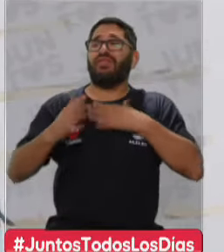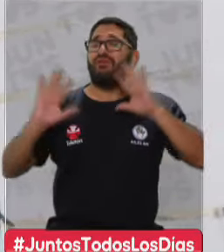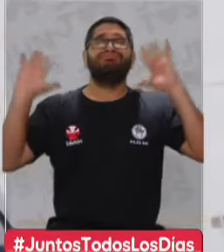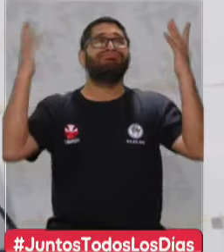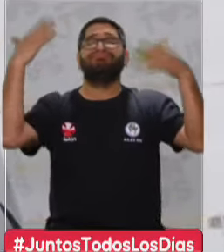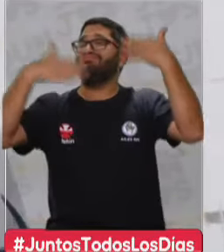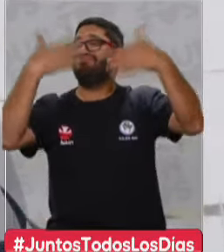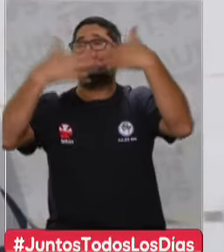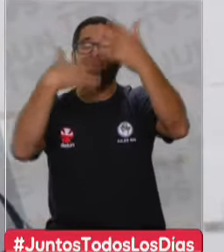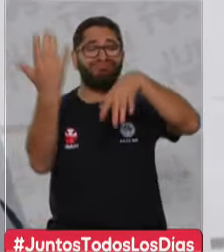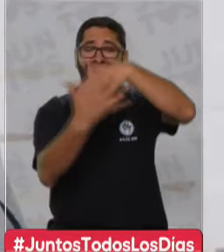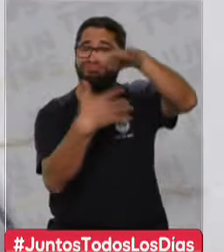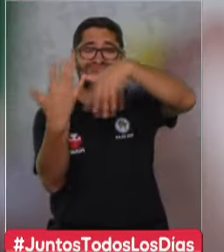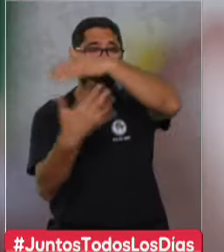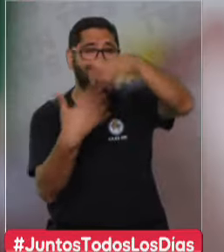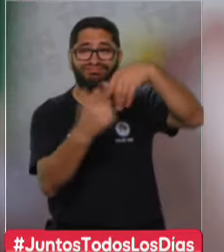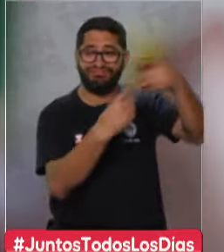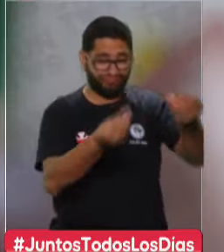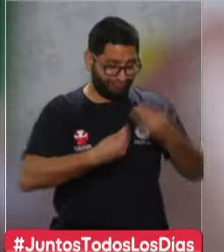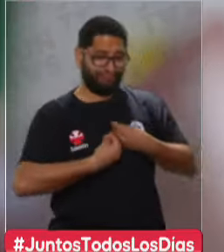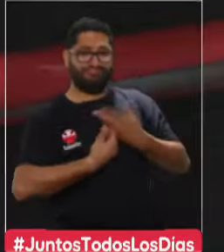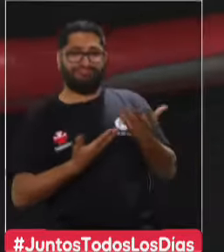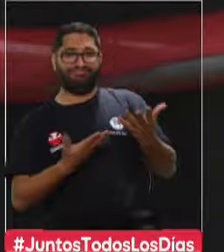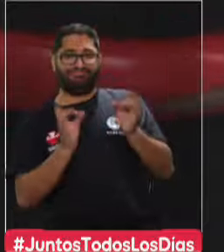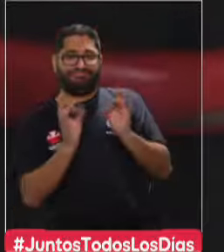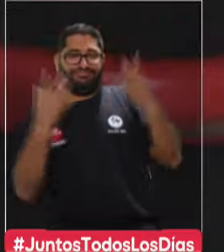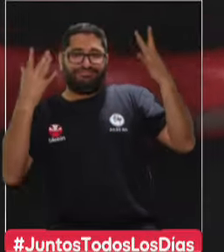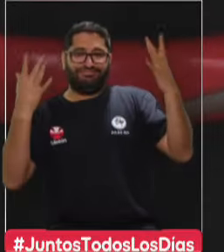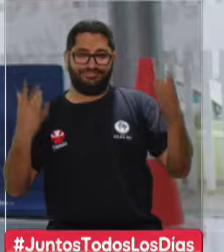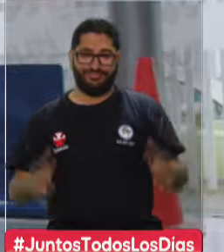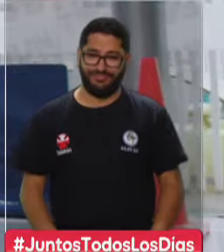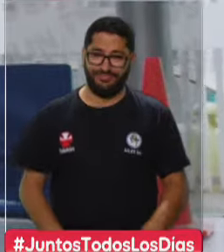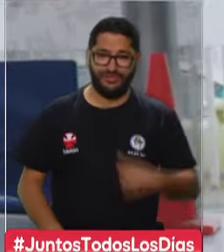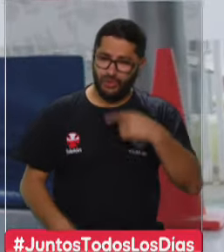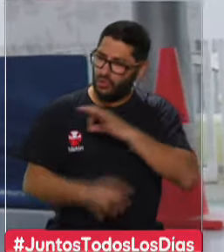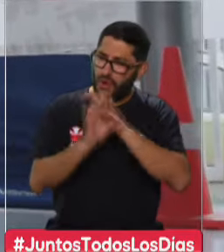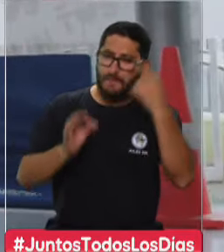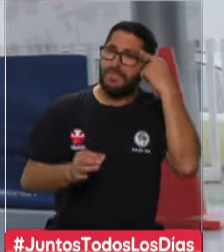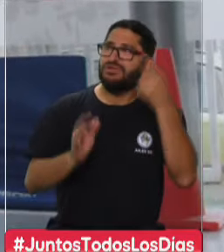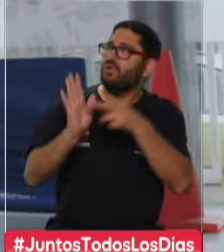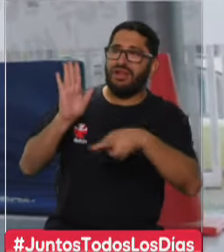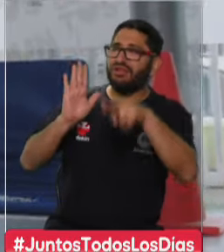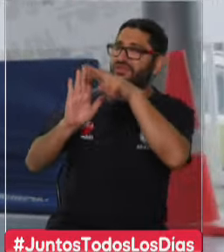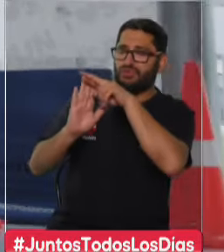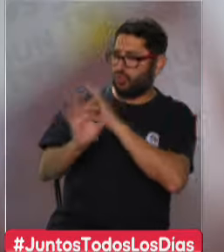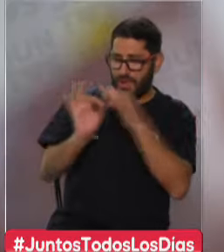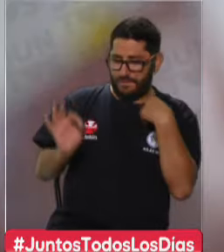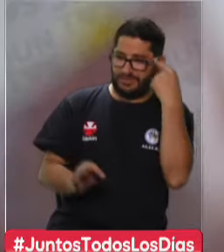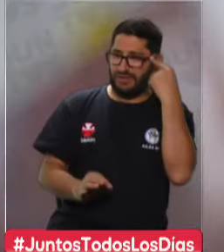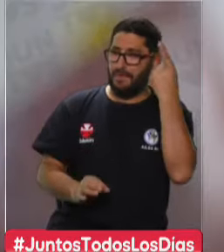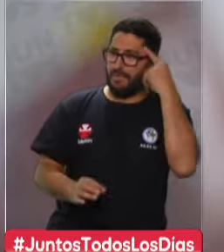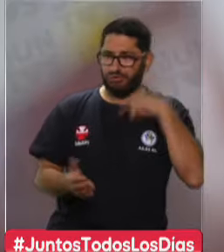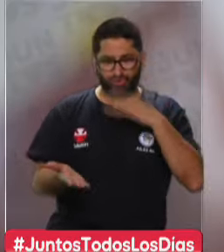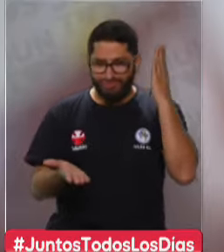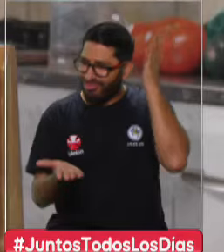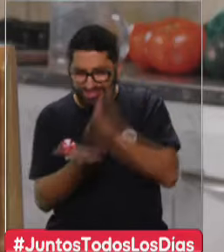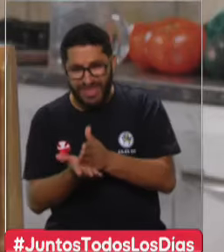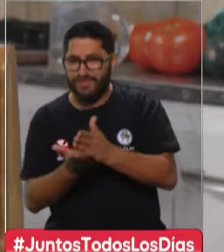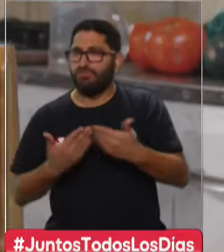Yo jamás pensé que yo iba a ser la terapeuta de su hijo. Por eso siempre hay que tratar de entregar lo mejor a quien